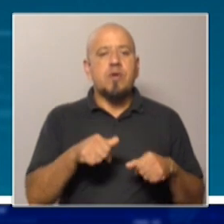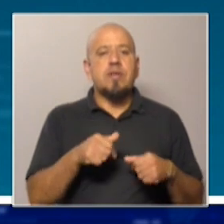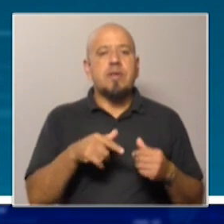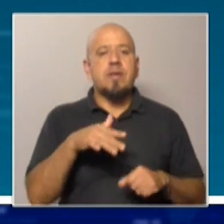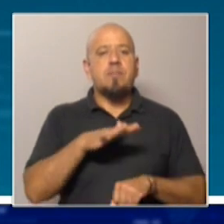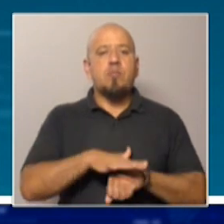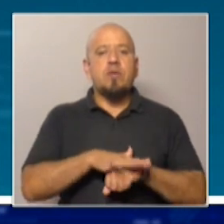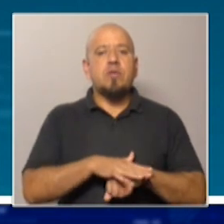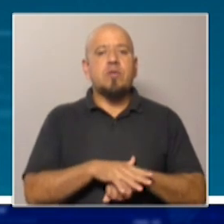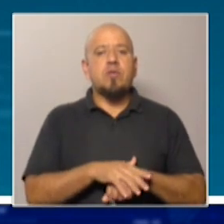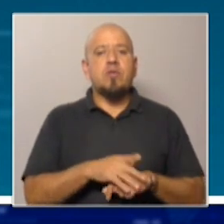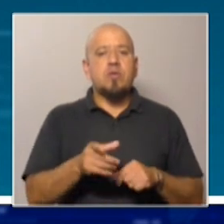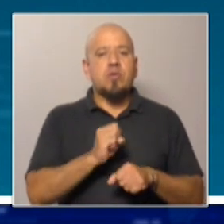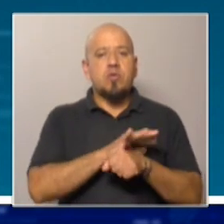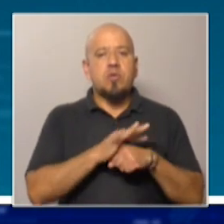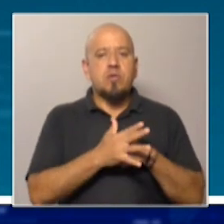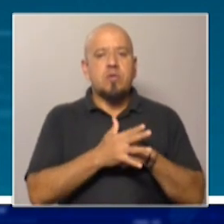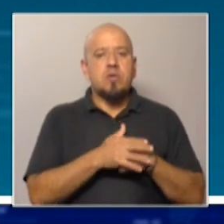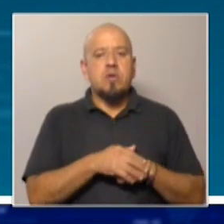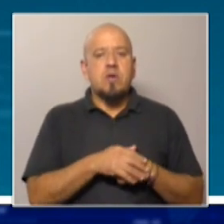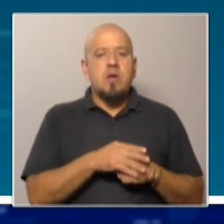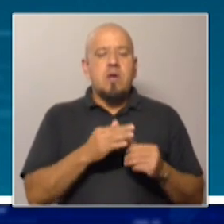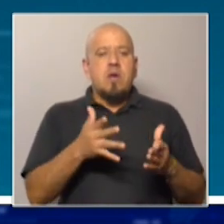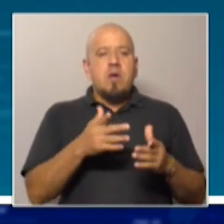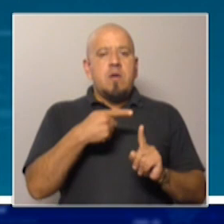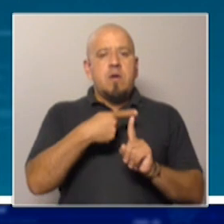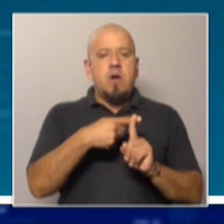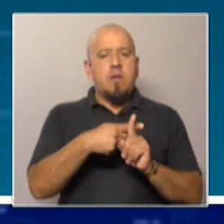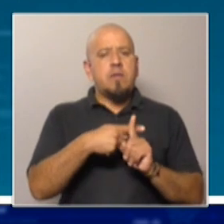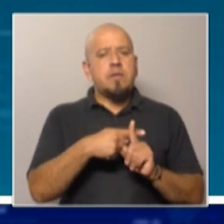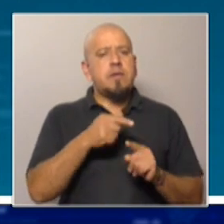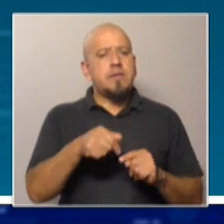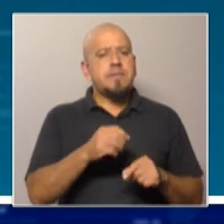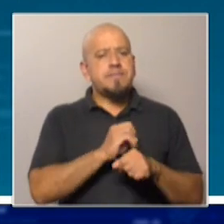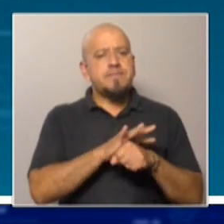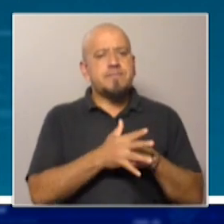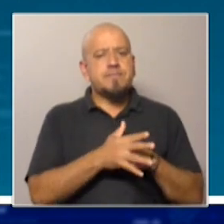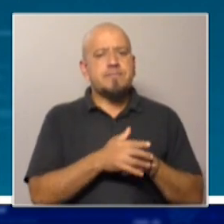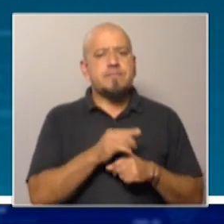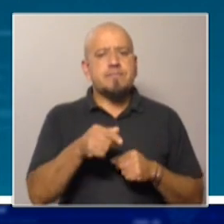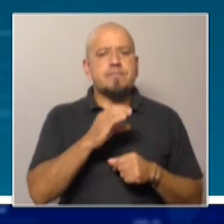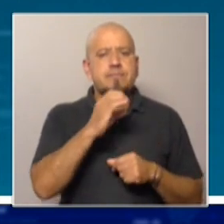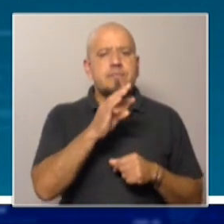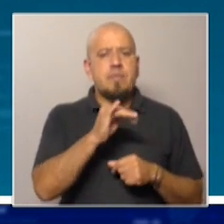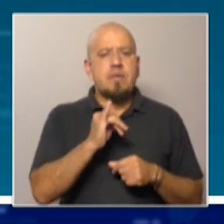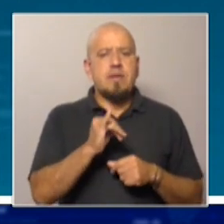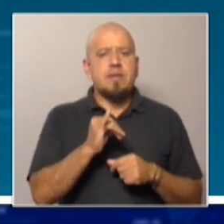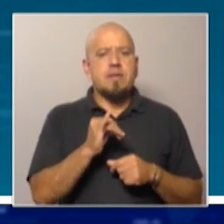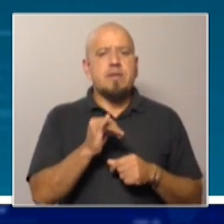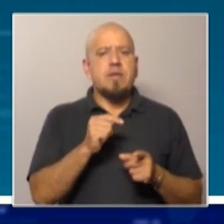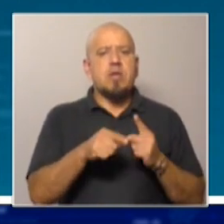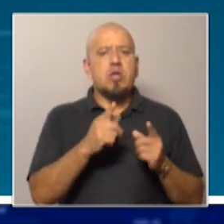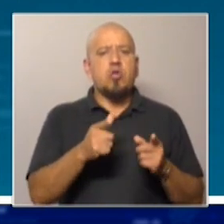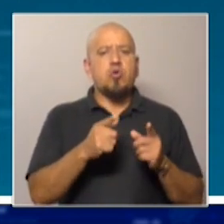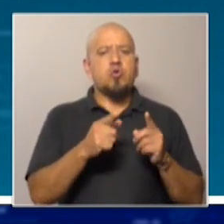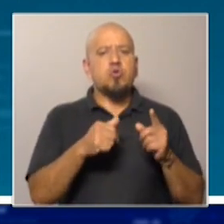pandemia, de ocupación creciente por casos positivos de COVID-19 en centros de terapia intensiva, por más que los datos